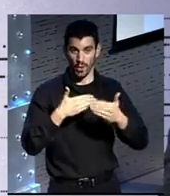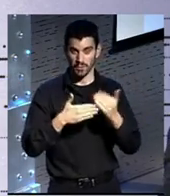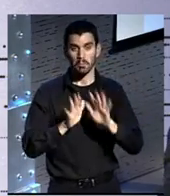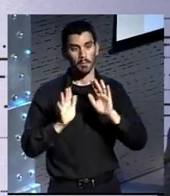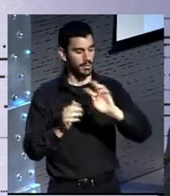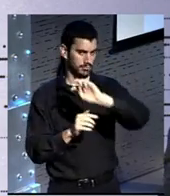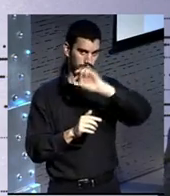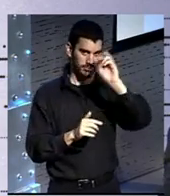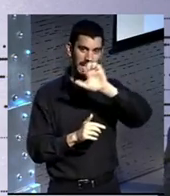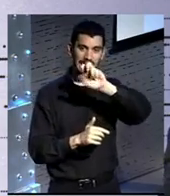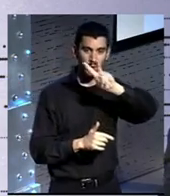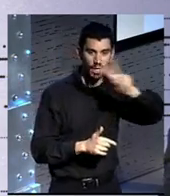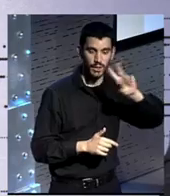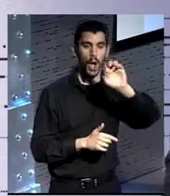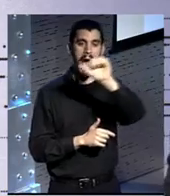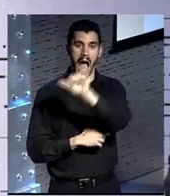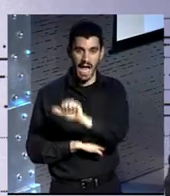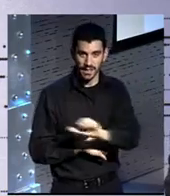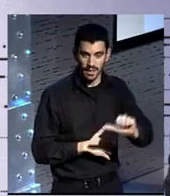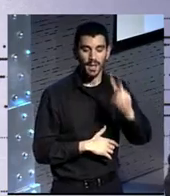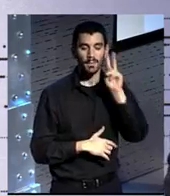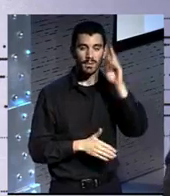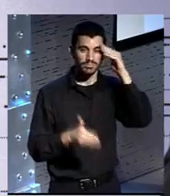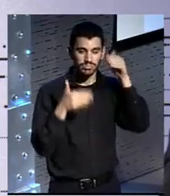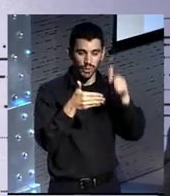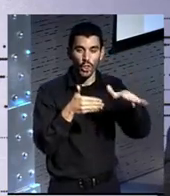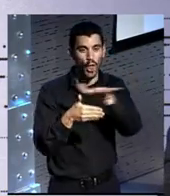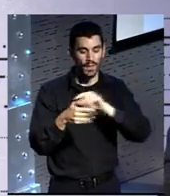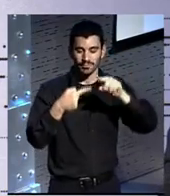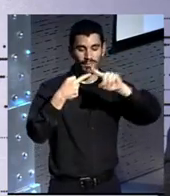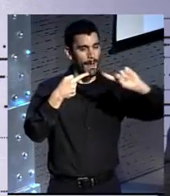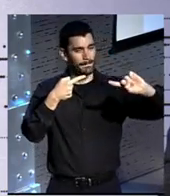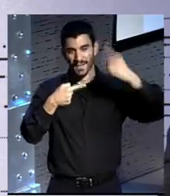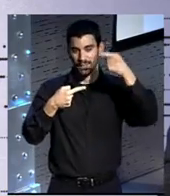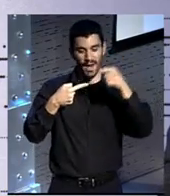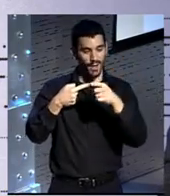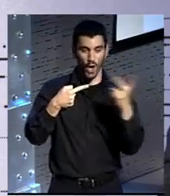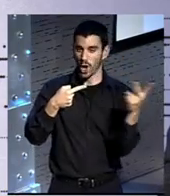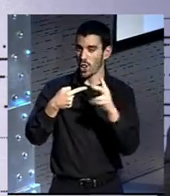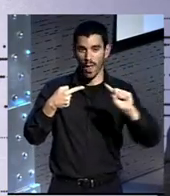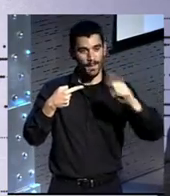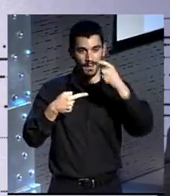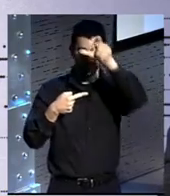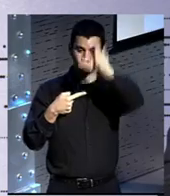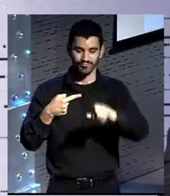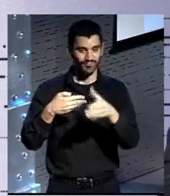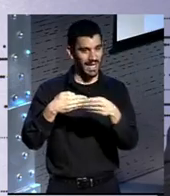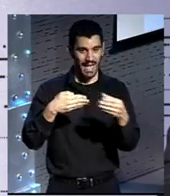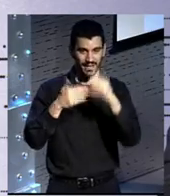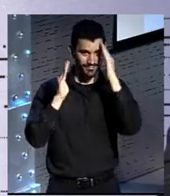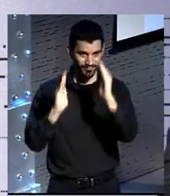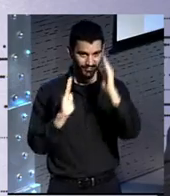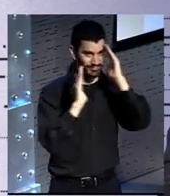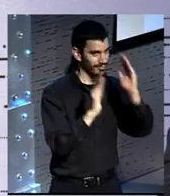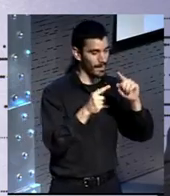pasando en América y qué está pasando en Asia, el foco prioritario lo están poniendo los dos en el cliente. Y en